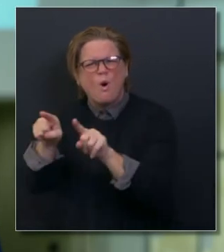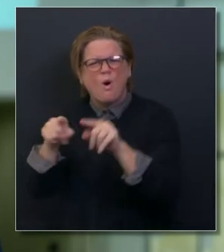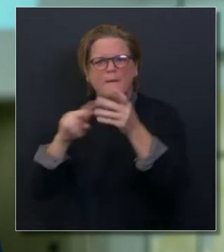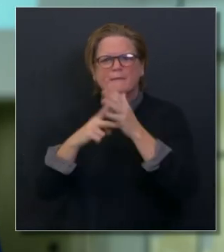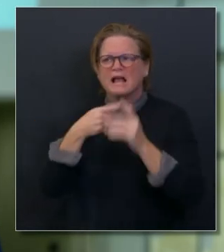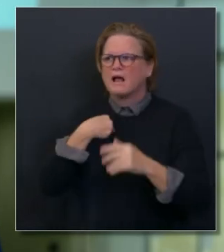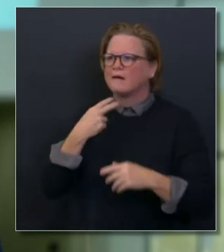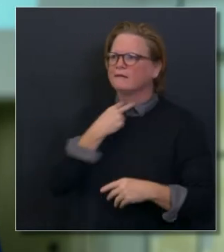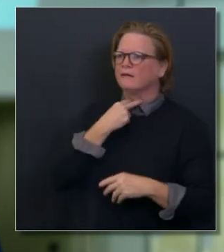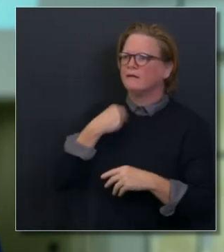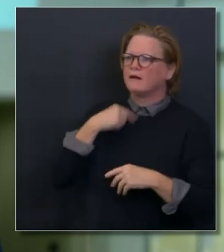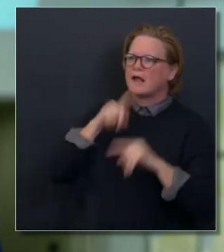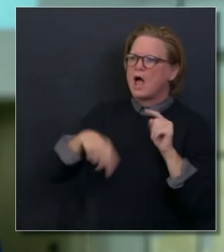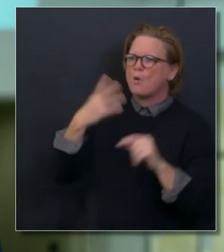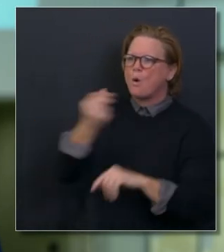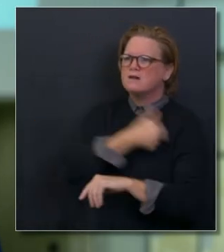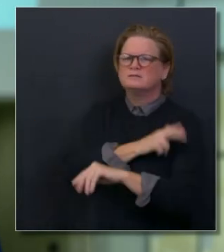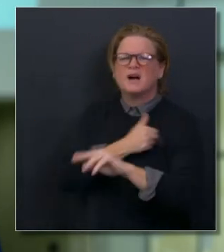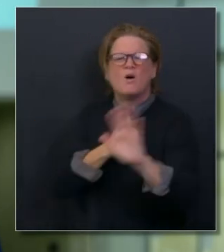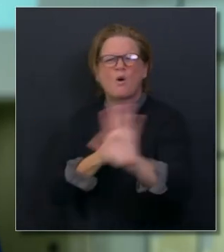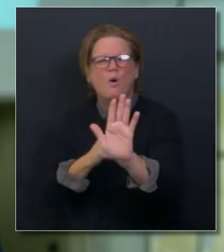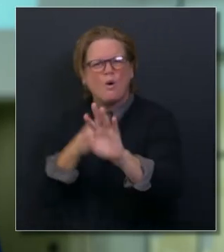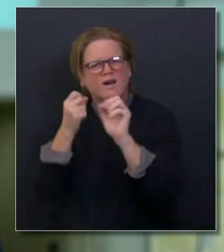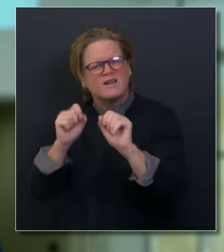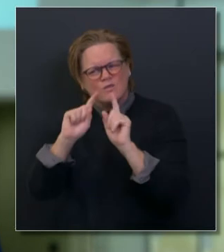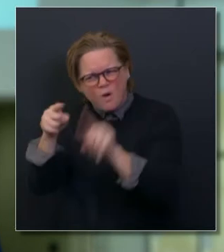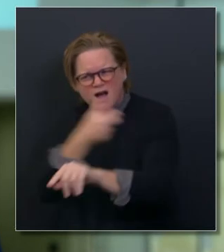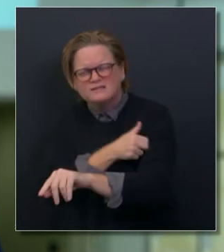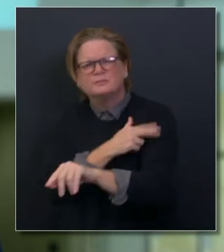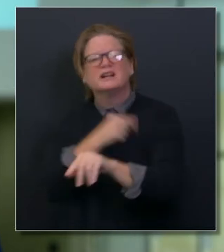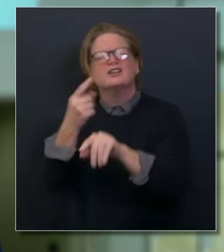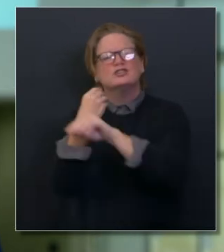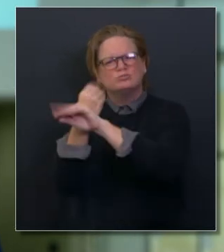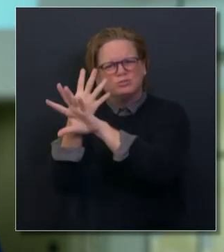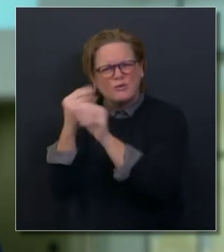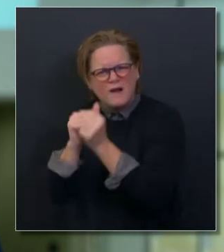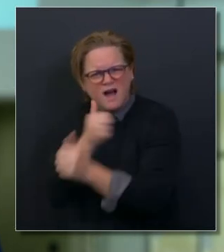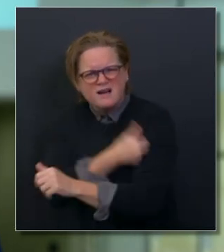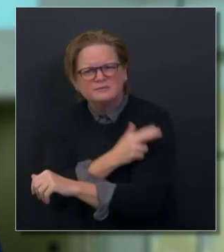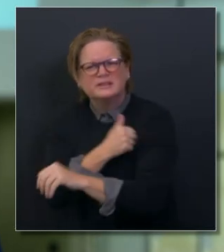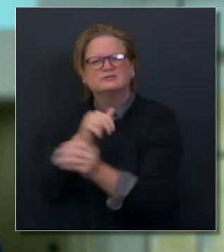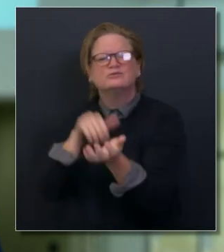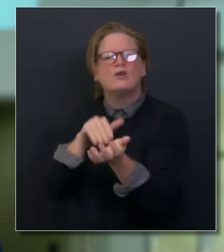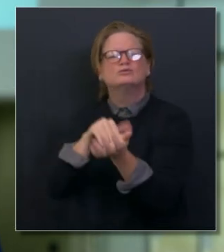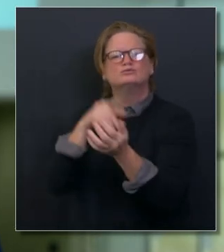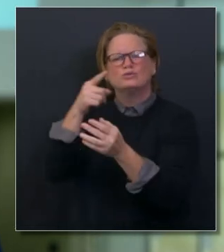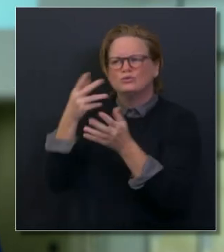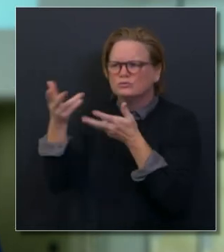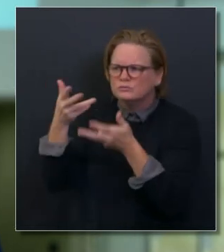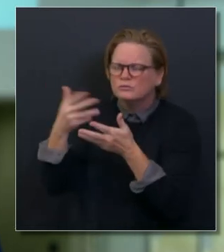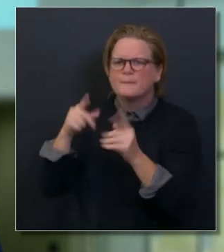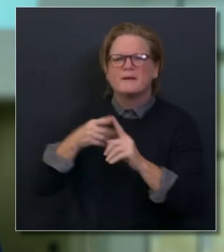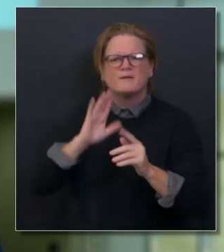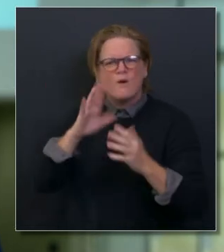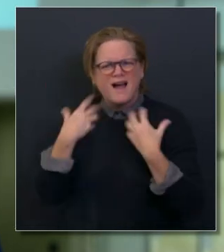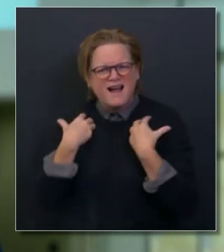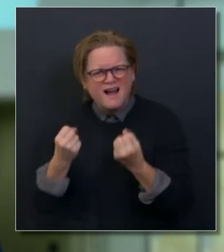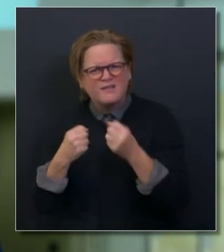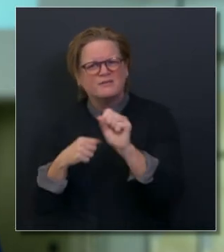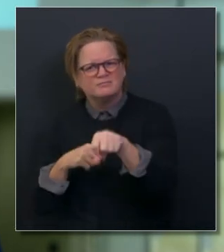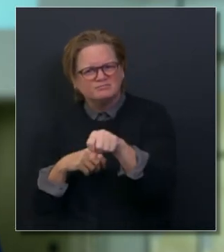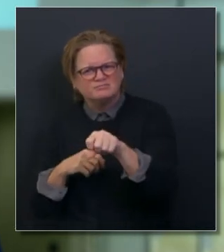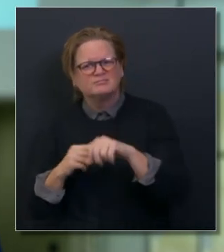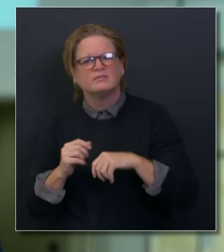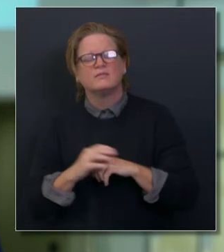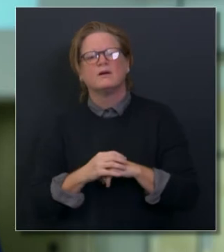para ir a un hospital. Pero primero que le den las pruebas y toda esa atención médica antes de hospitalizarlo.